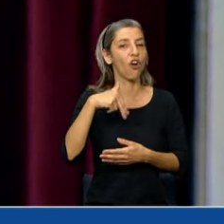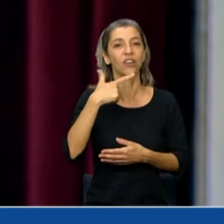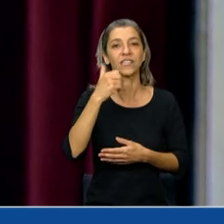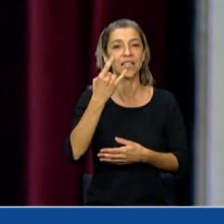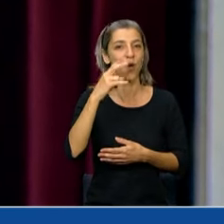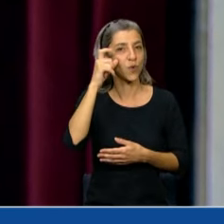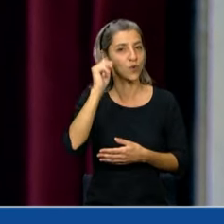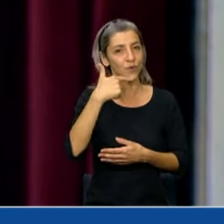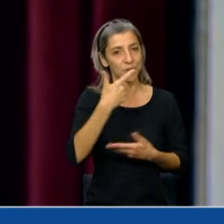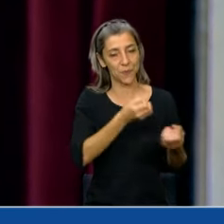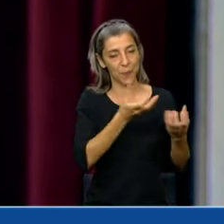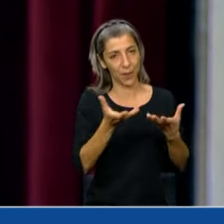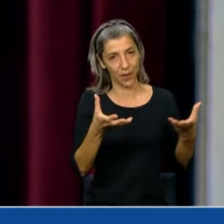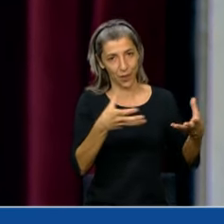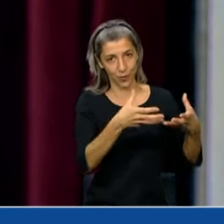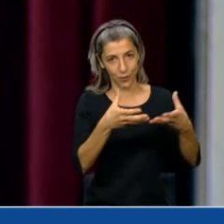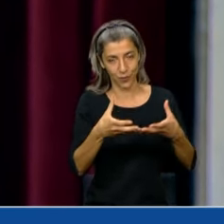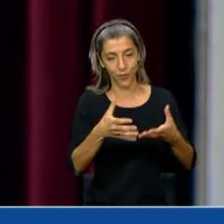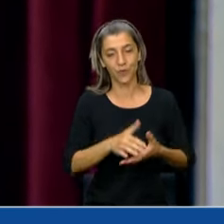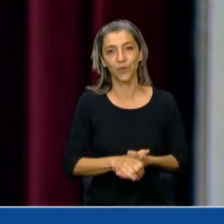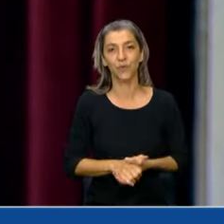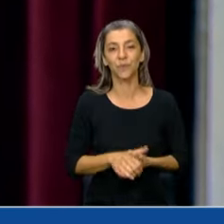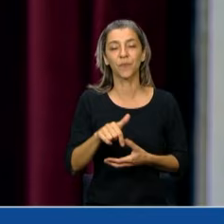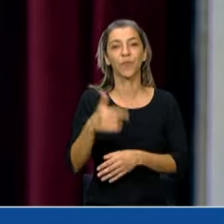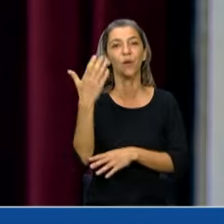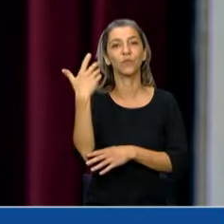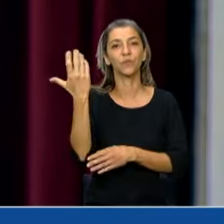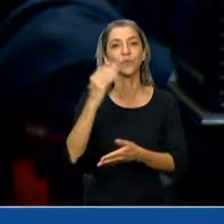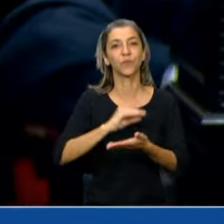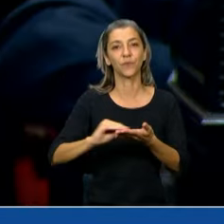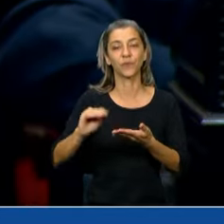palabra ahora la diputada Jimena la